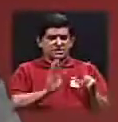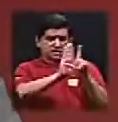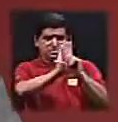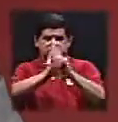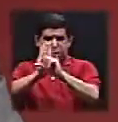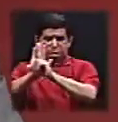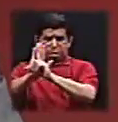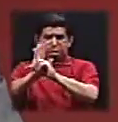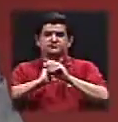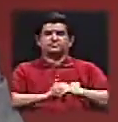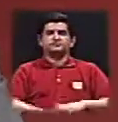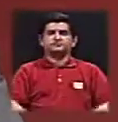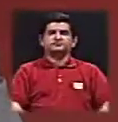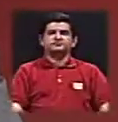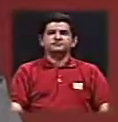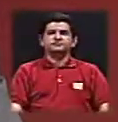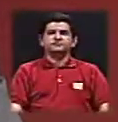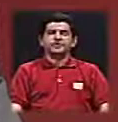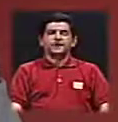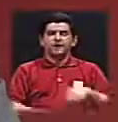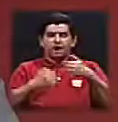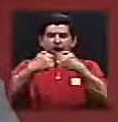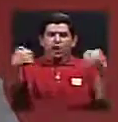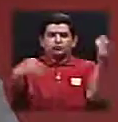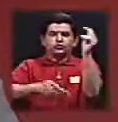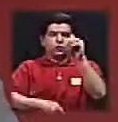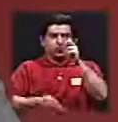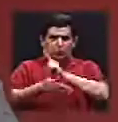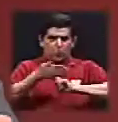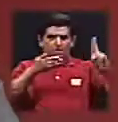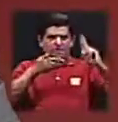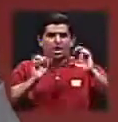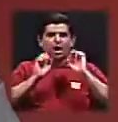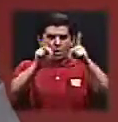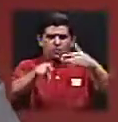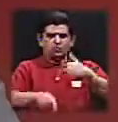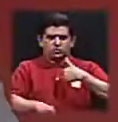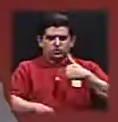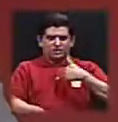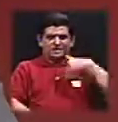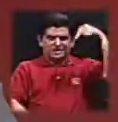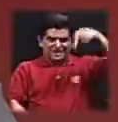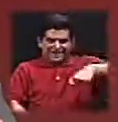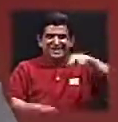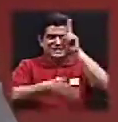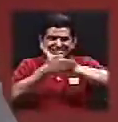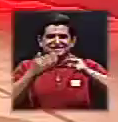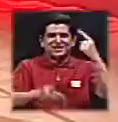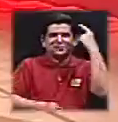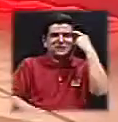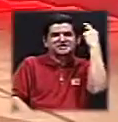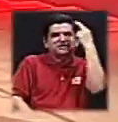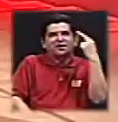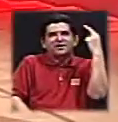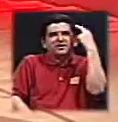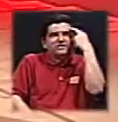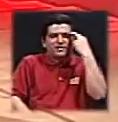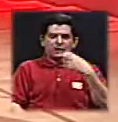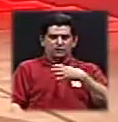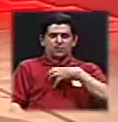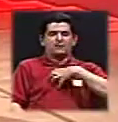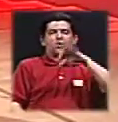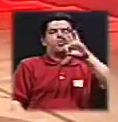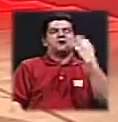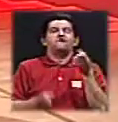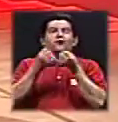leyes. La autonomía universitaria es la posibilidad que tiene la universidad de pensar y reflexionar por cuenta